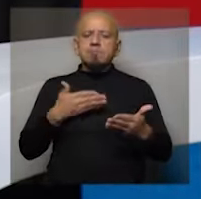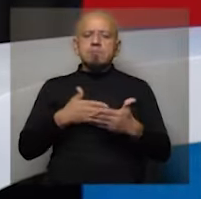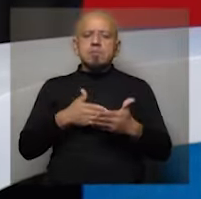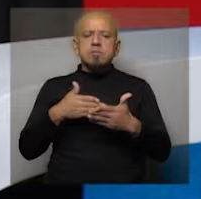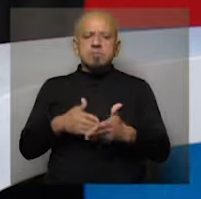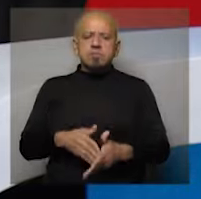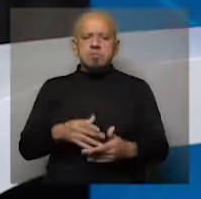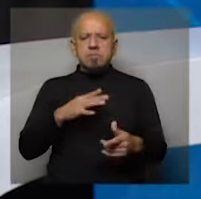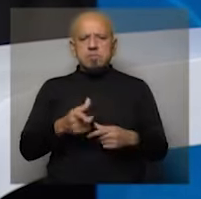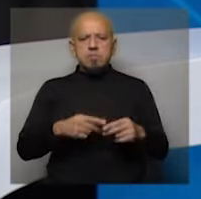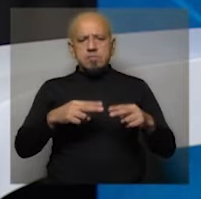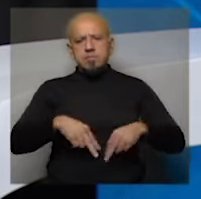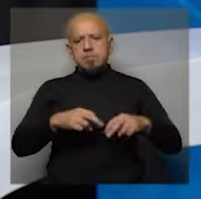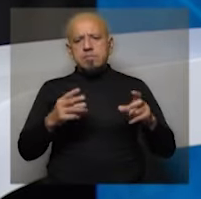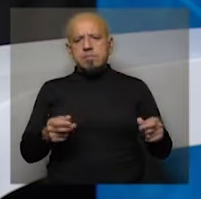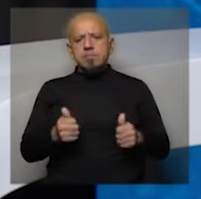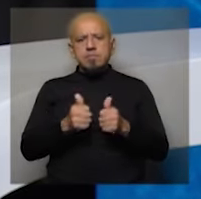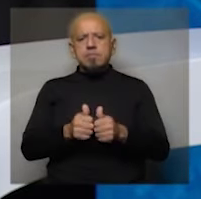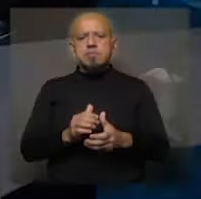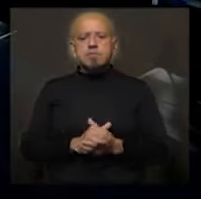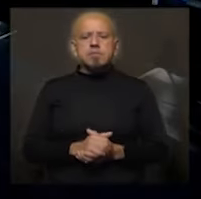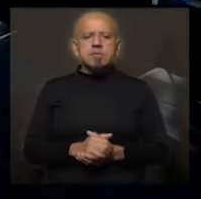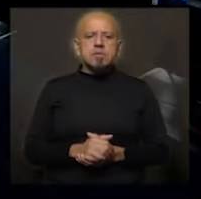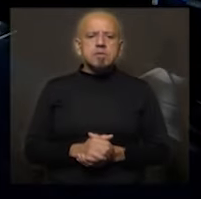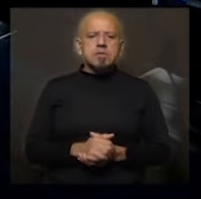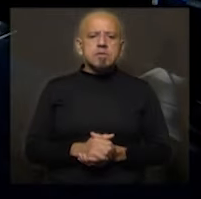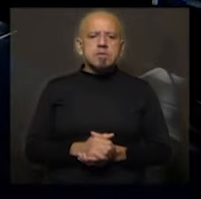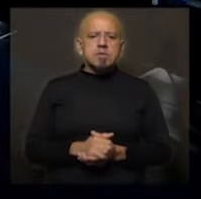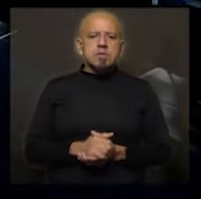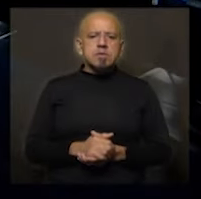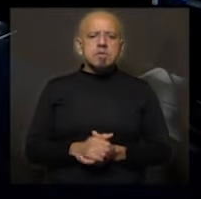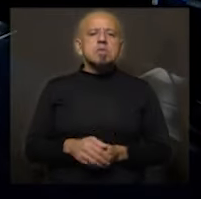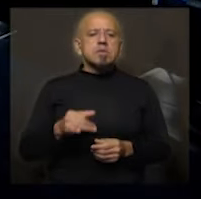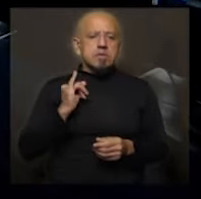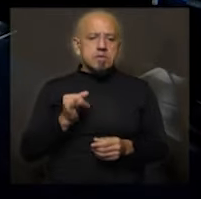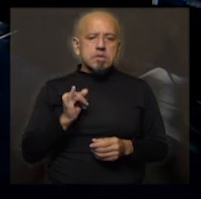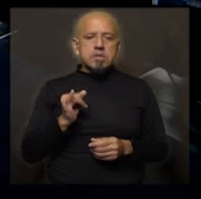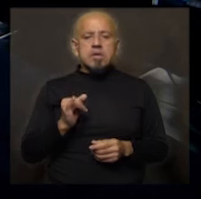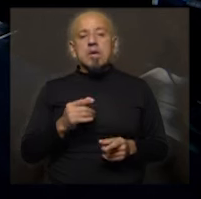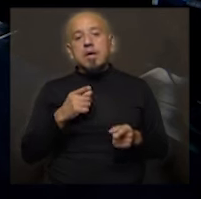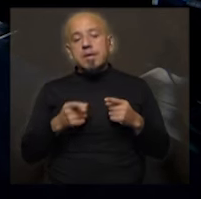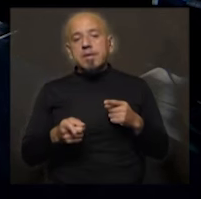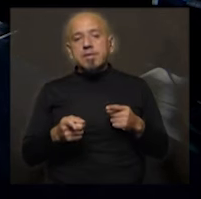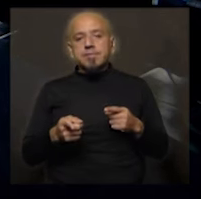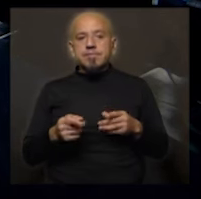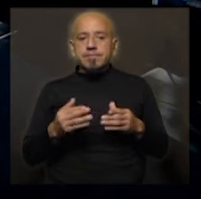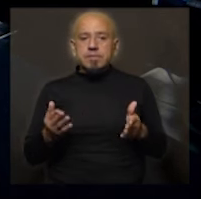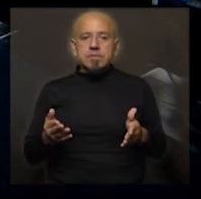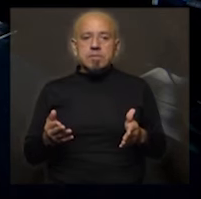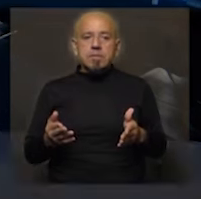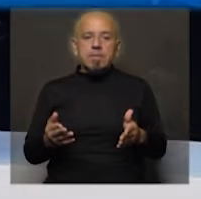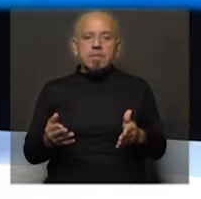cuando hay que investigar y acompañar a las víctimas también no Exacto ahí es cuando lo que recién decíamos no de có los